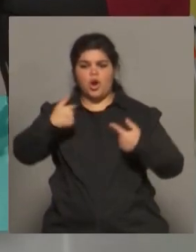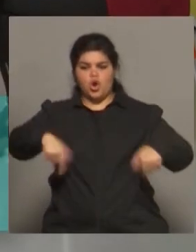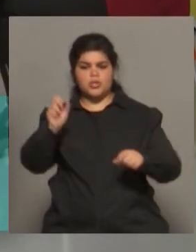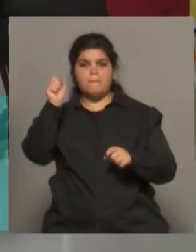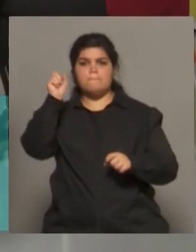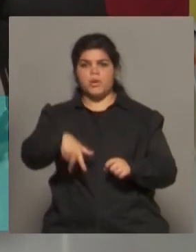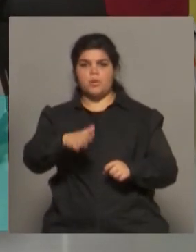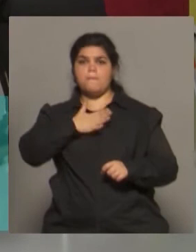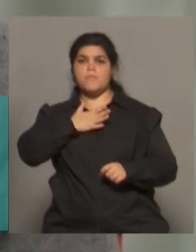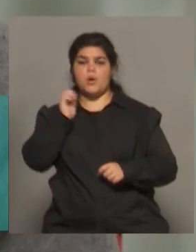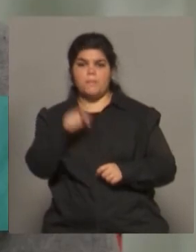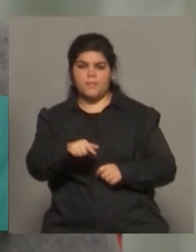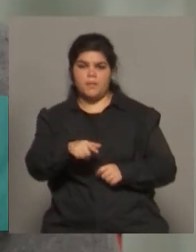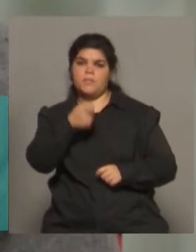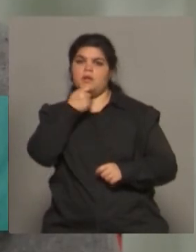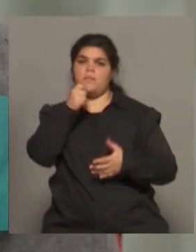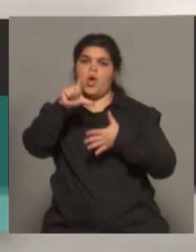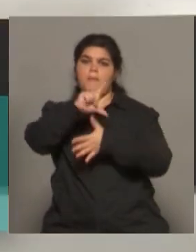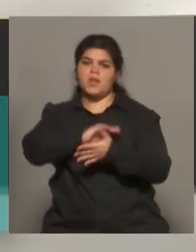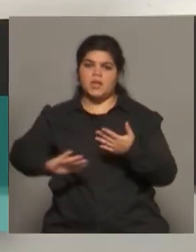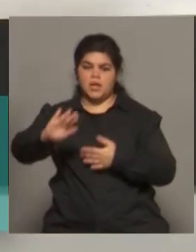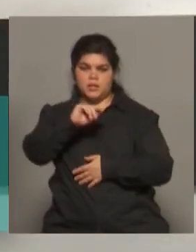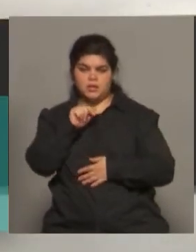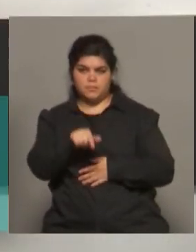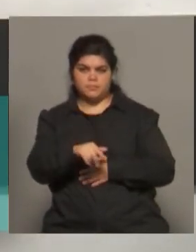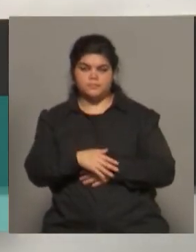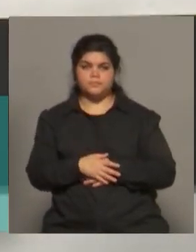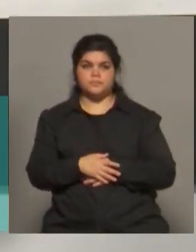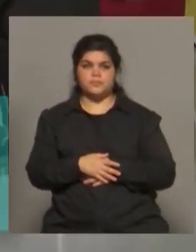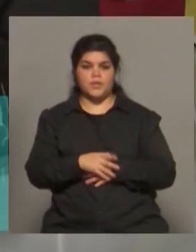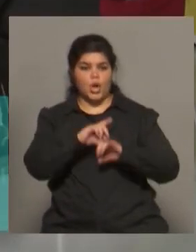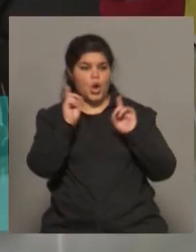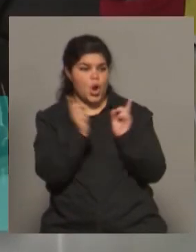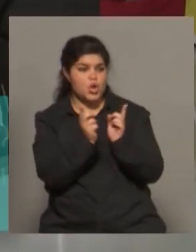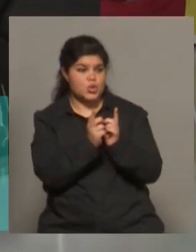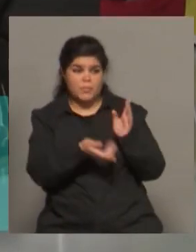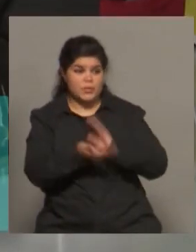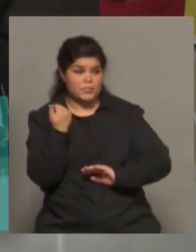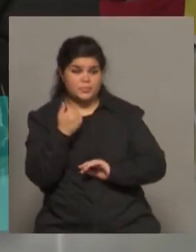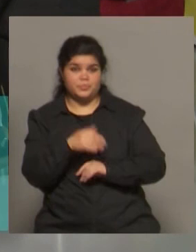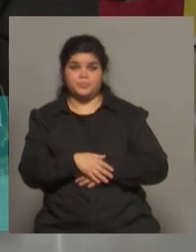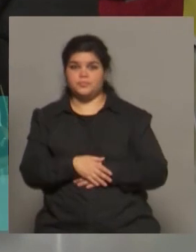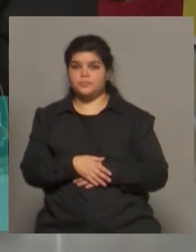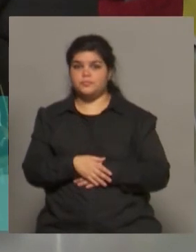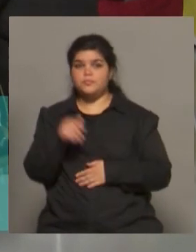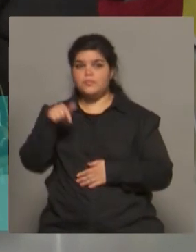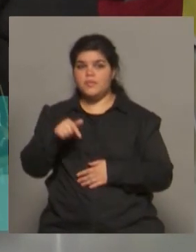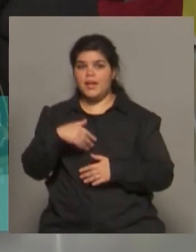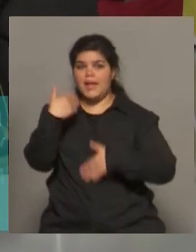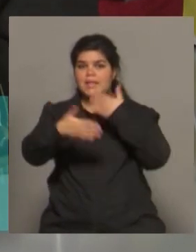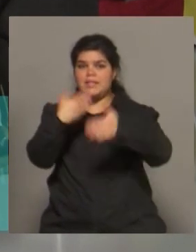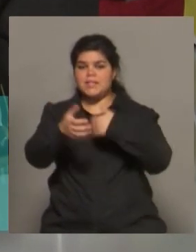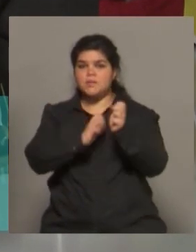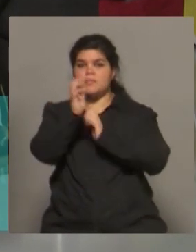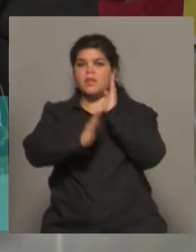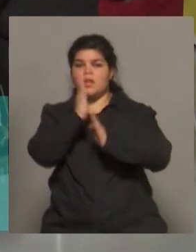comunidad mayor como puede ser América Latina. Bien, Quisiera sí, decir cortito, bueno, nos tenemos que ir. Lo último, el crecimiento industrial de la